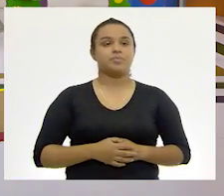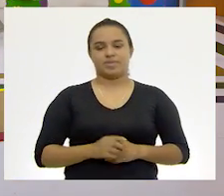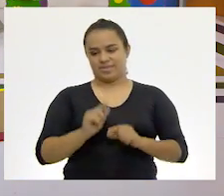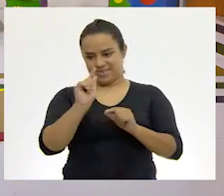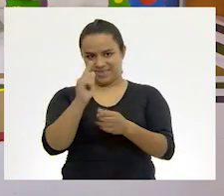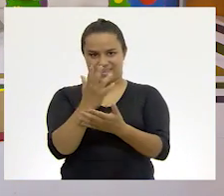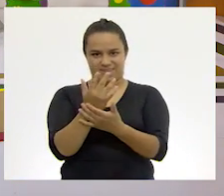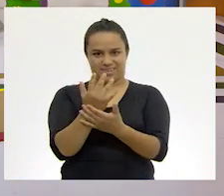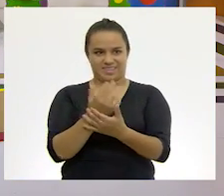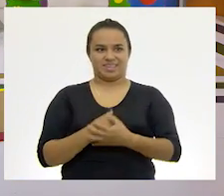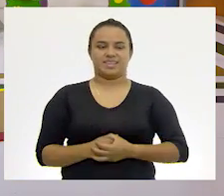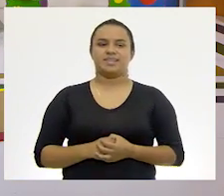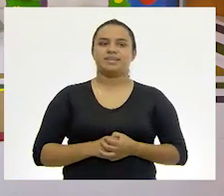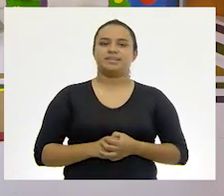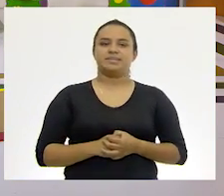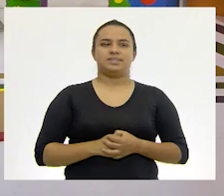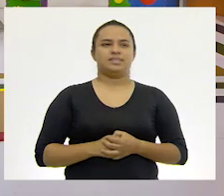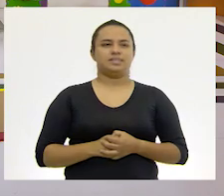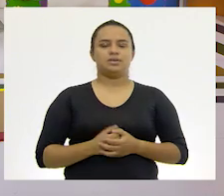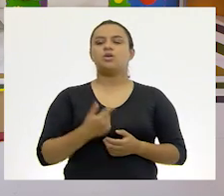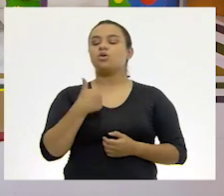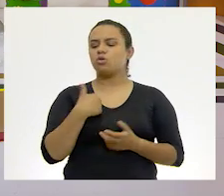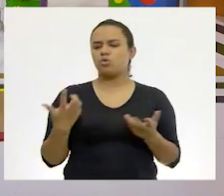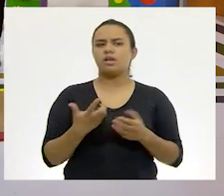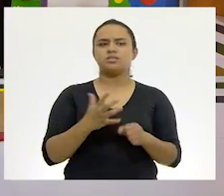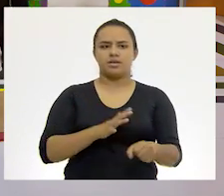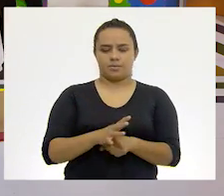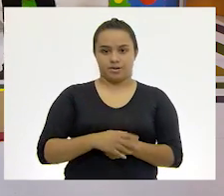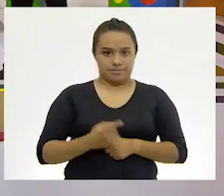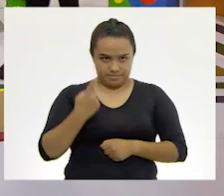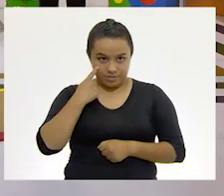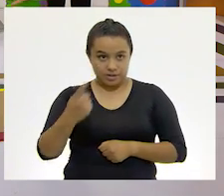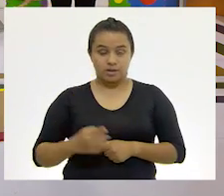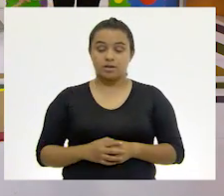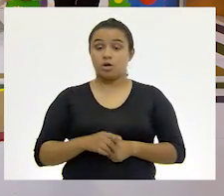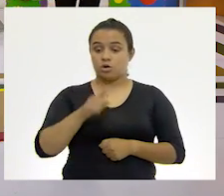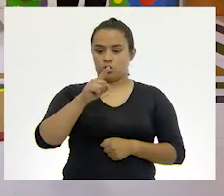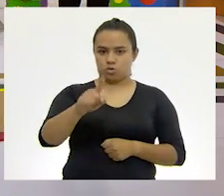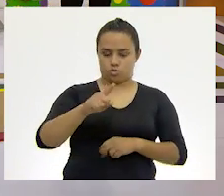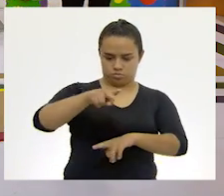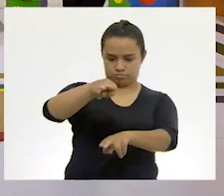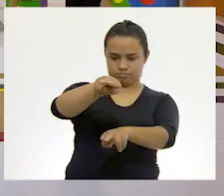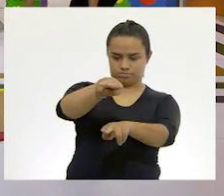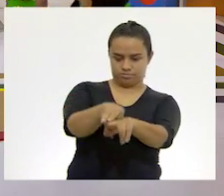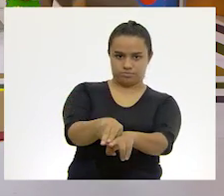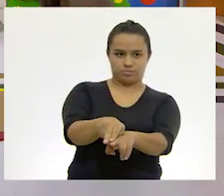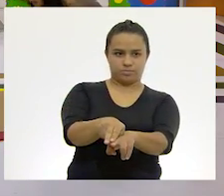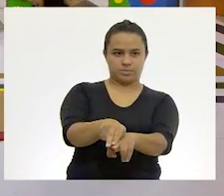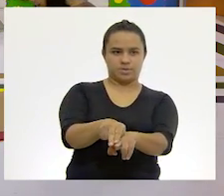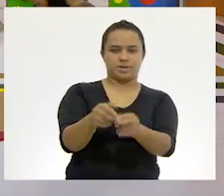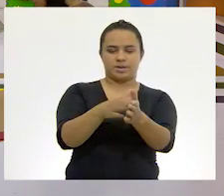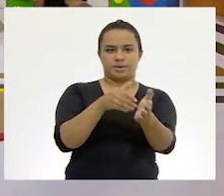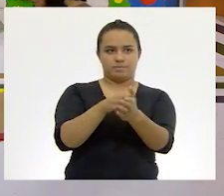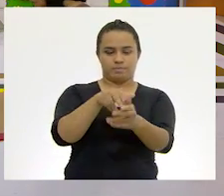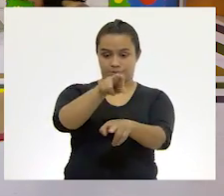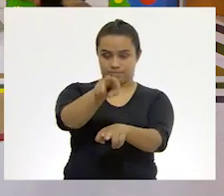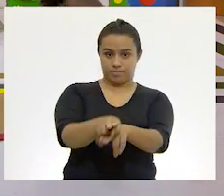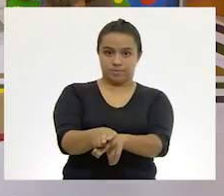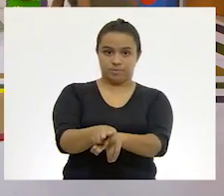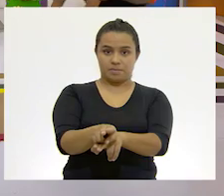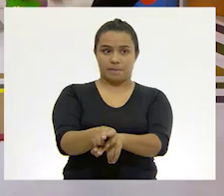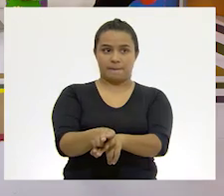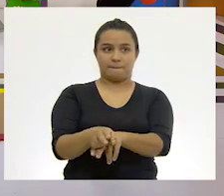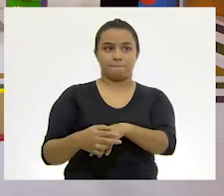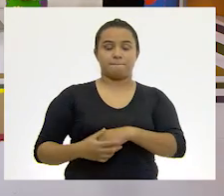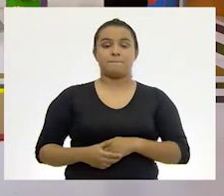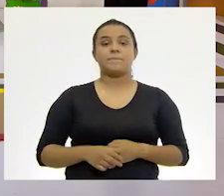permíteme. Sí. A ver. ¿Qué tengo que hacer? Fíjate bien. Te vas a acostar en este papel que traje aquí.